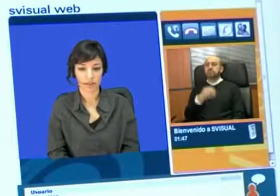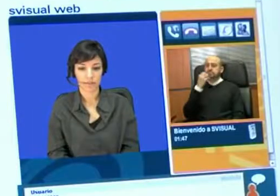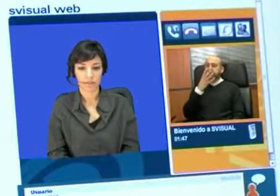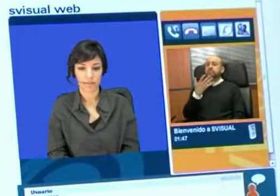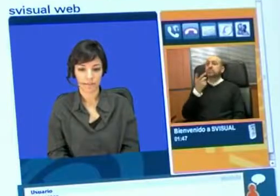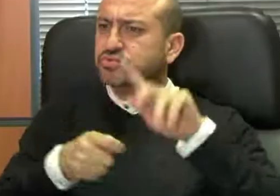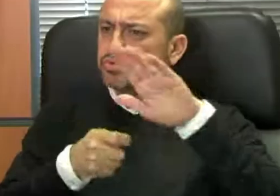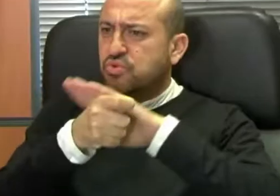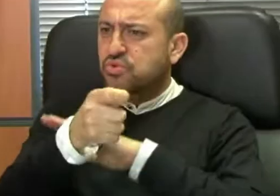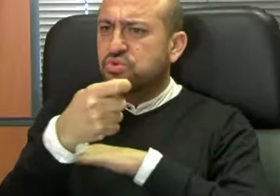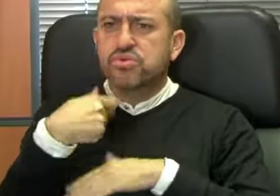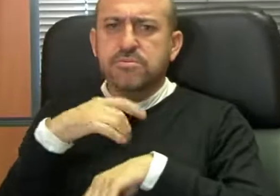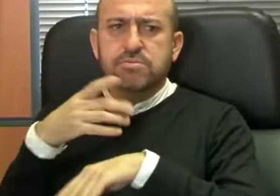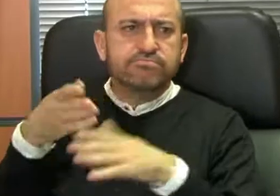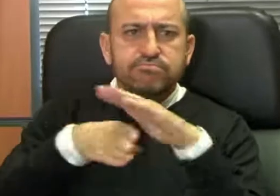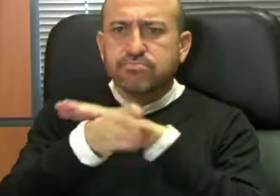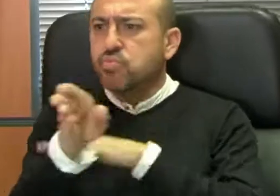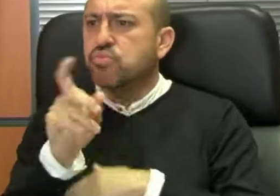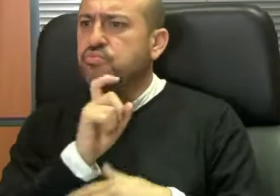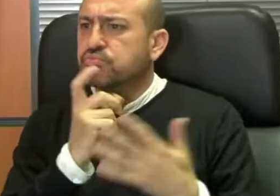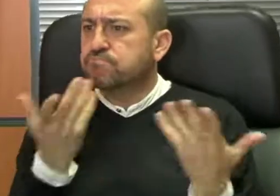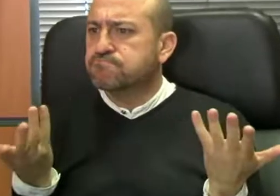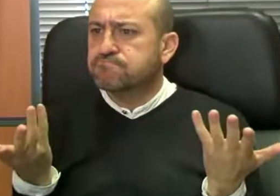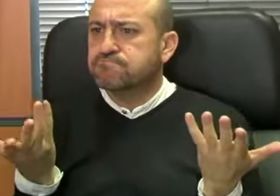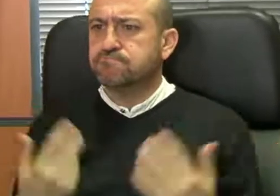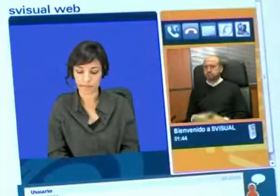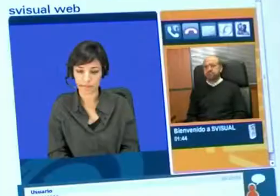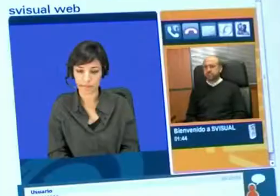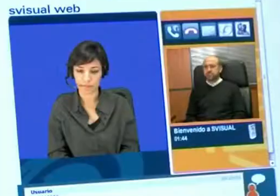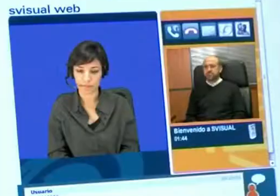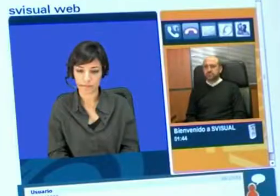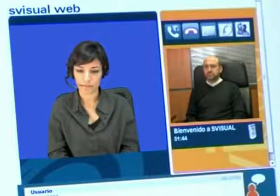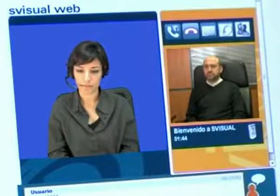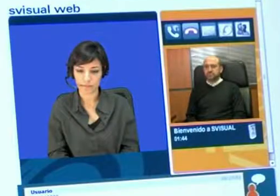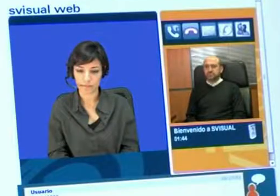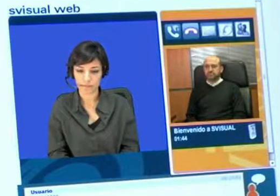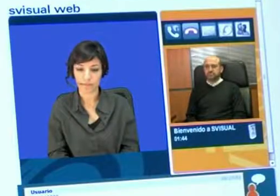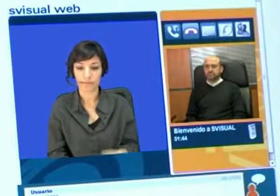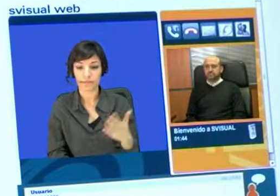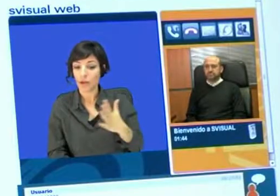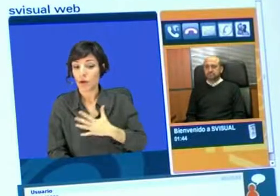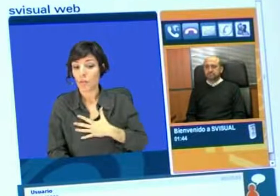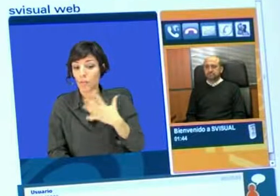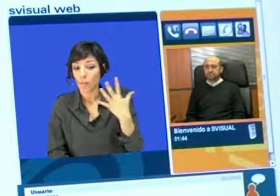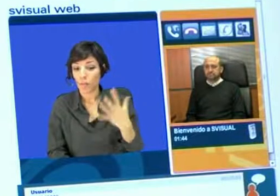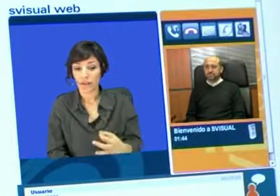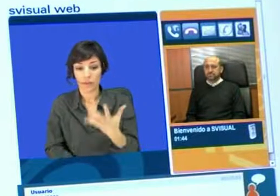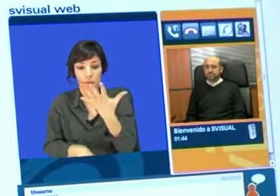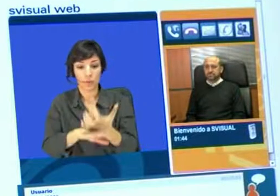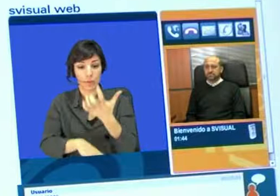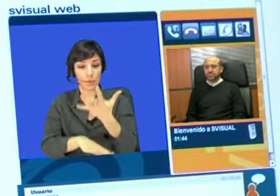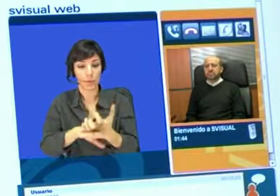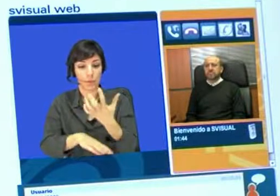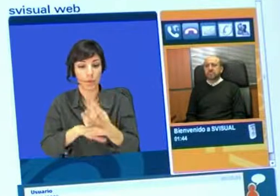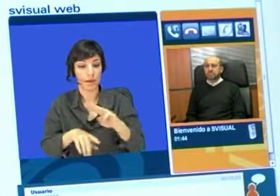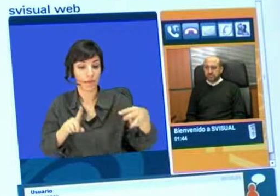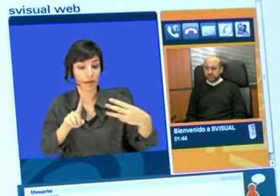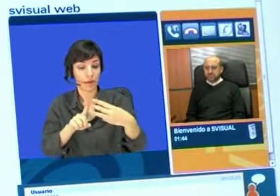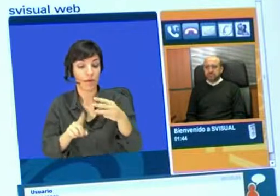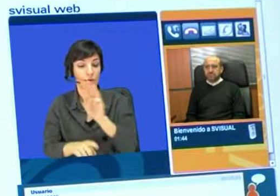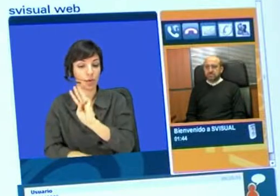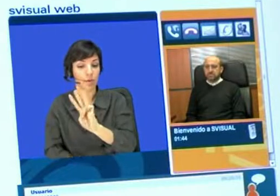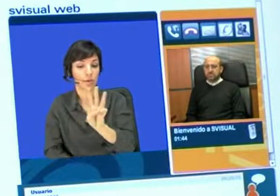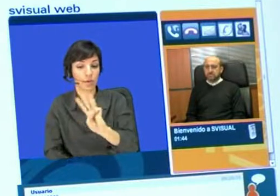12 bien cómo la Solicito puede descargarla en la página web